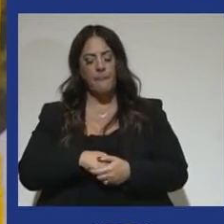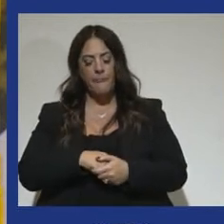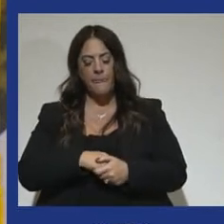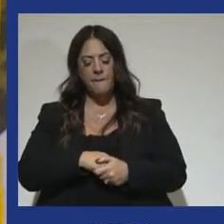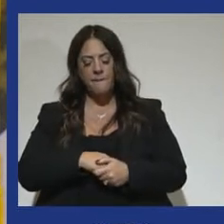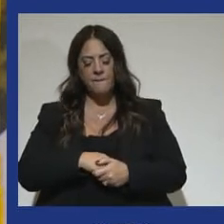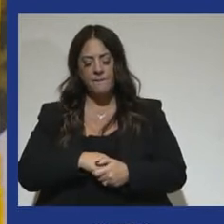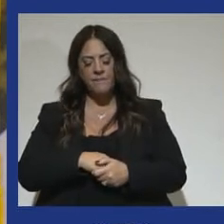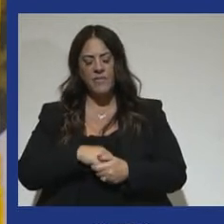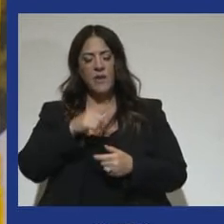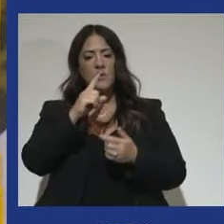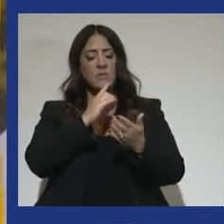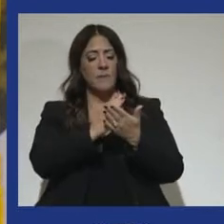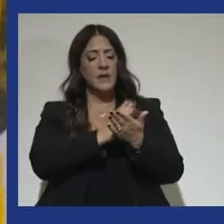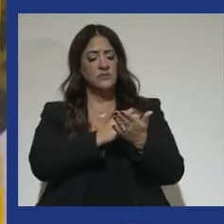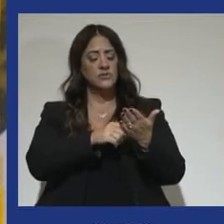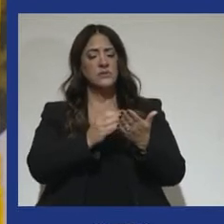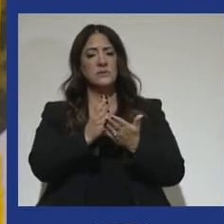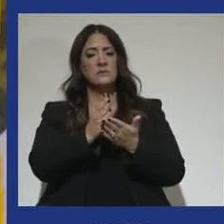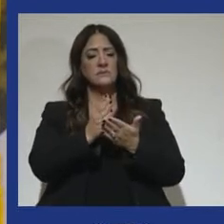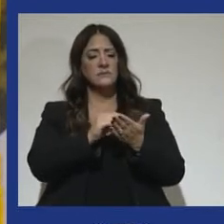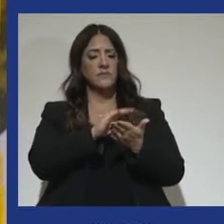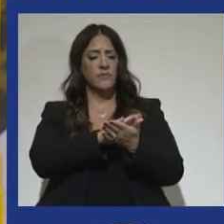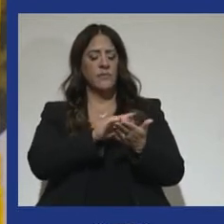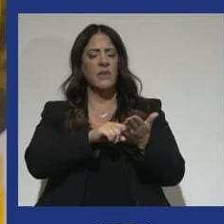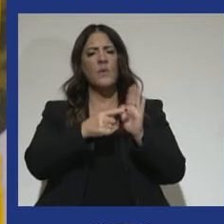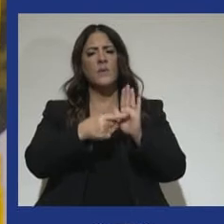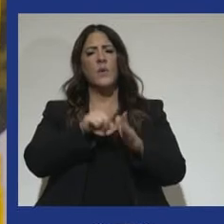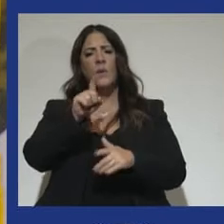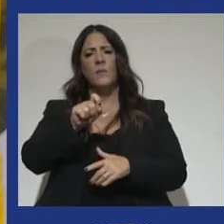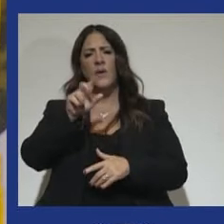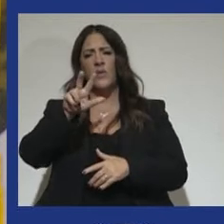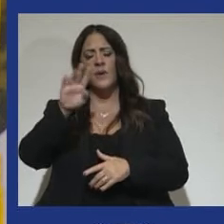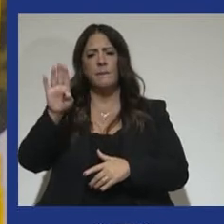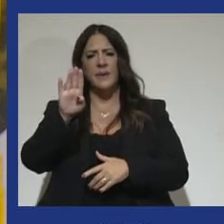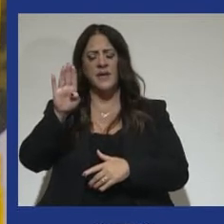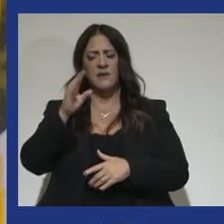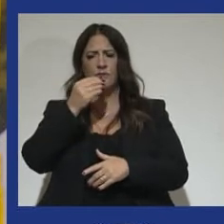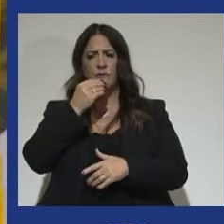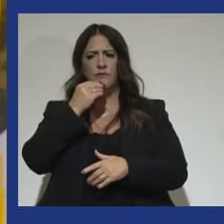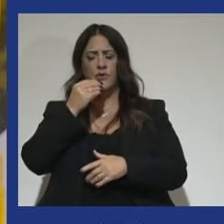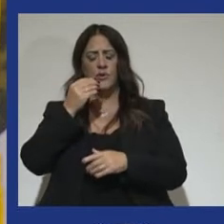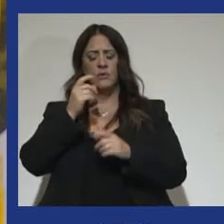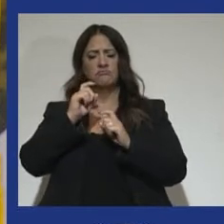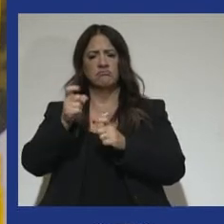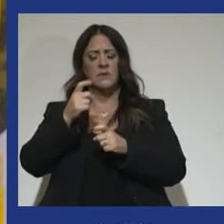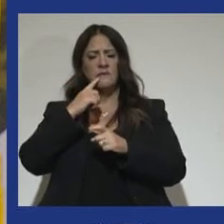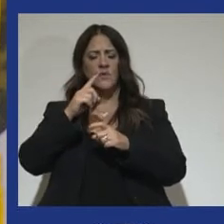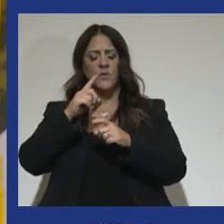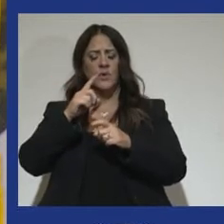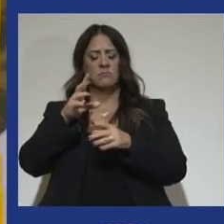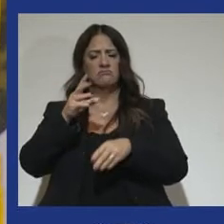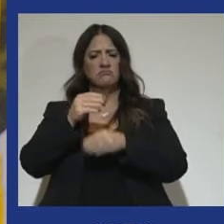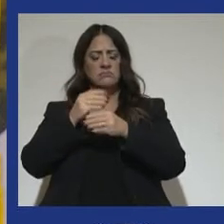gracias por tomar mi pregunta el documento del presupuesto representa 1.3 mil millones de dólares